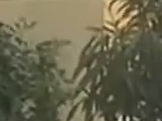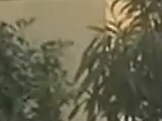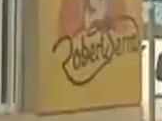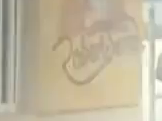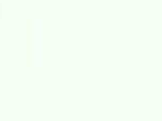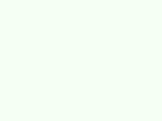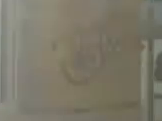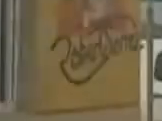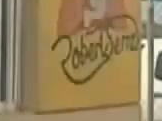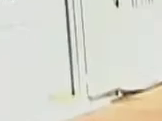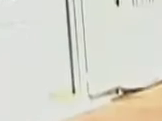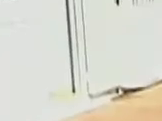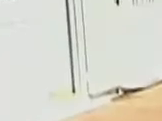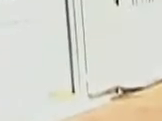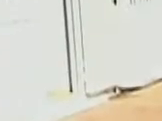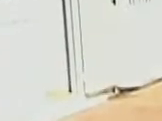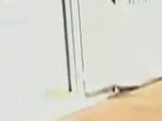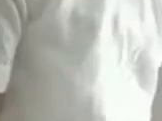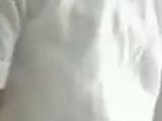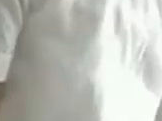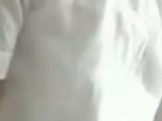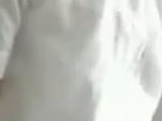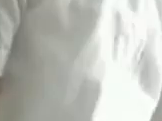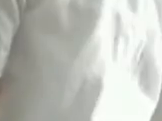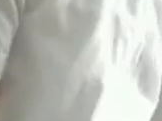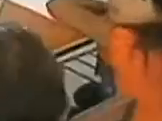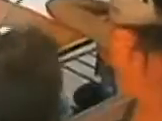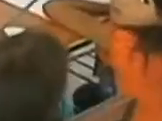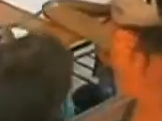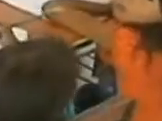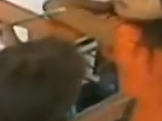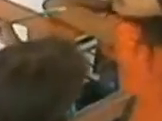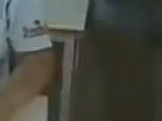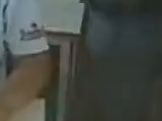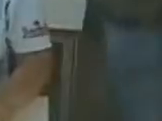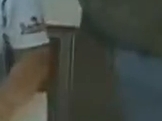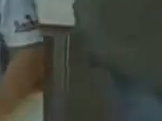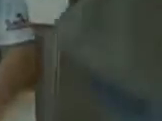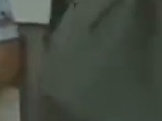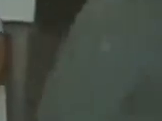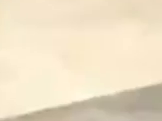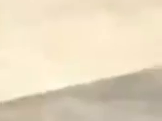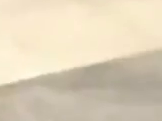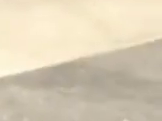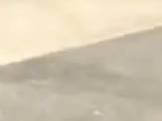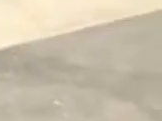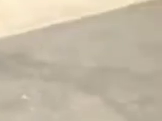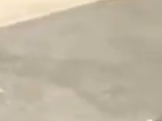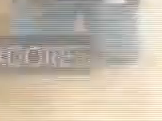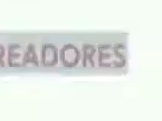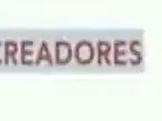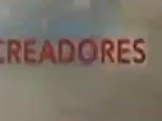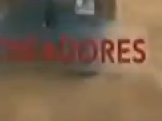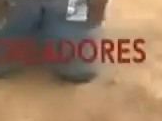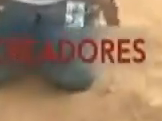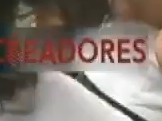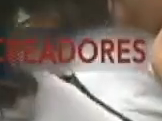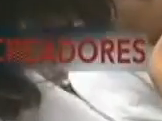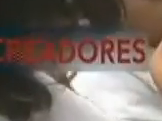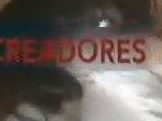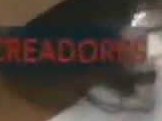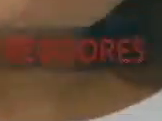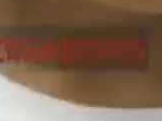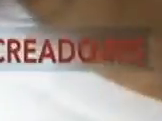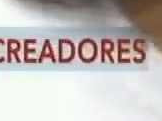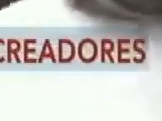rehumanización socialistas atención integral a las comunidades desplegado el movimiento Nacional de